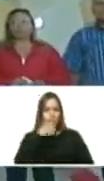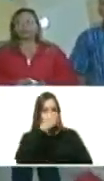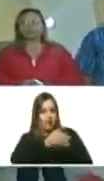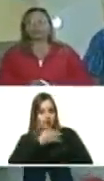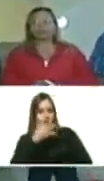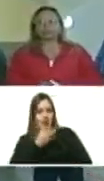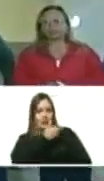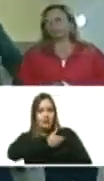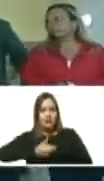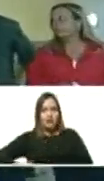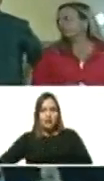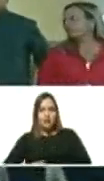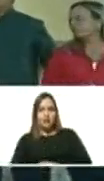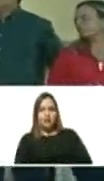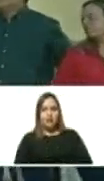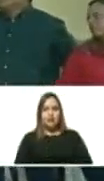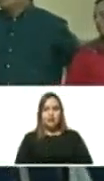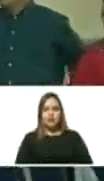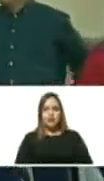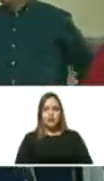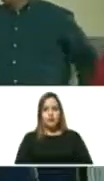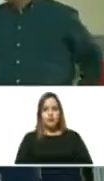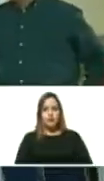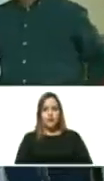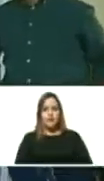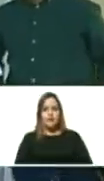mi presidente.